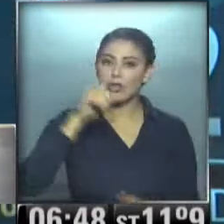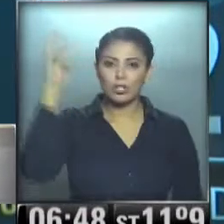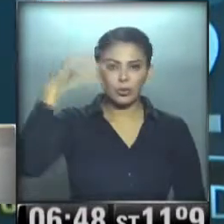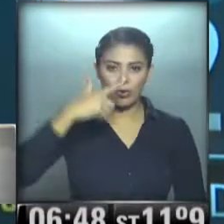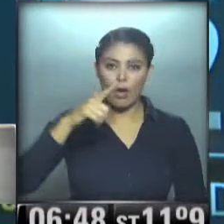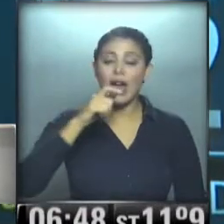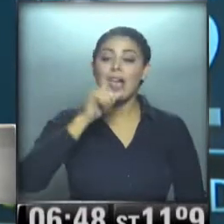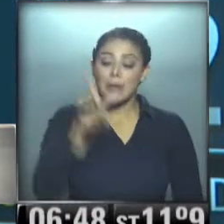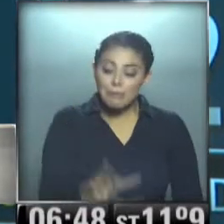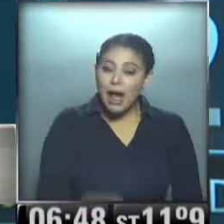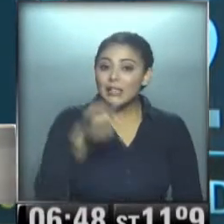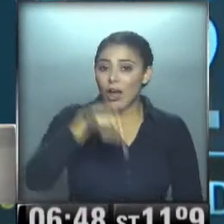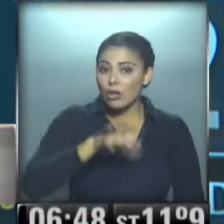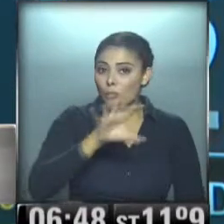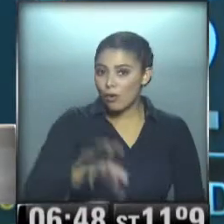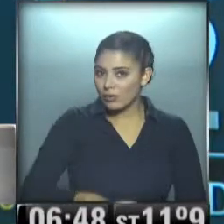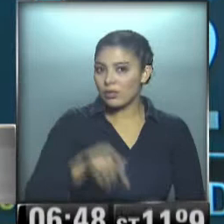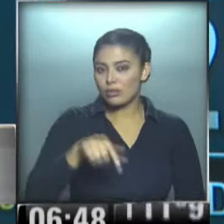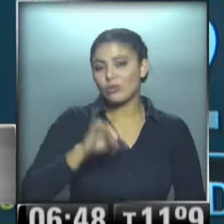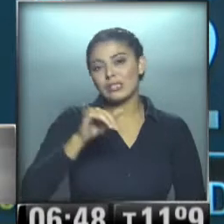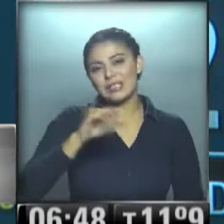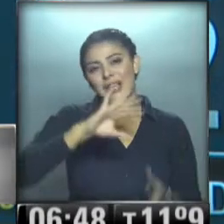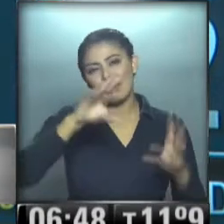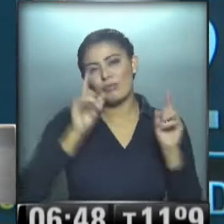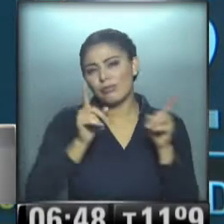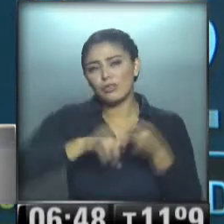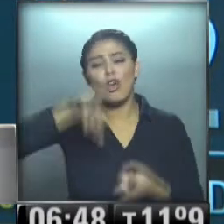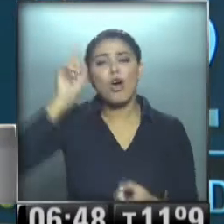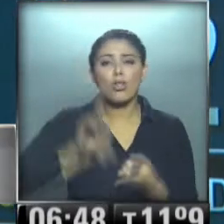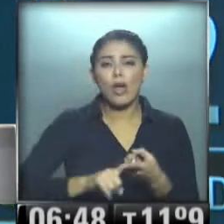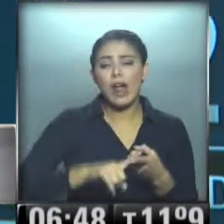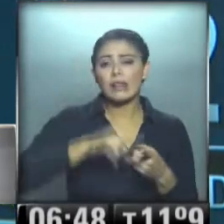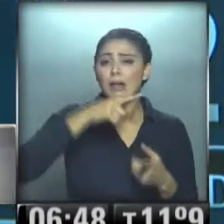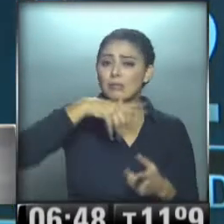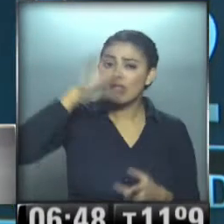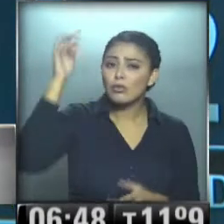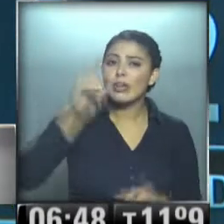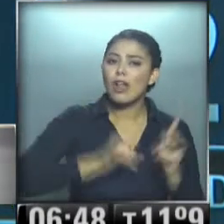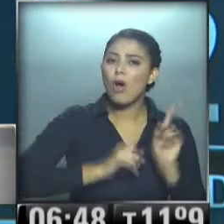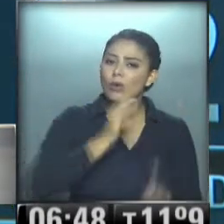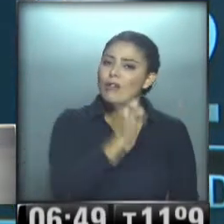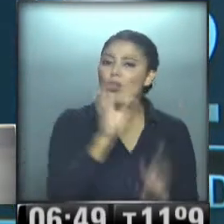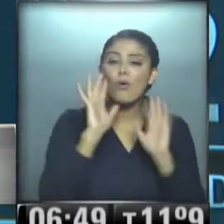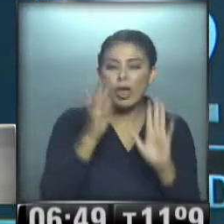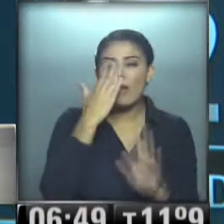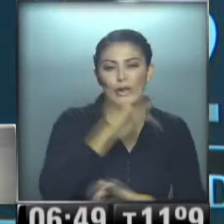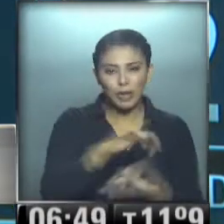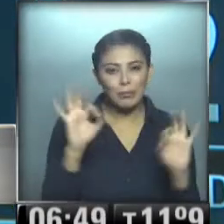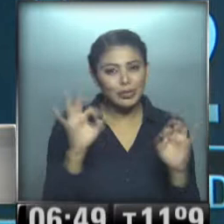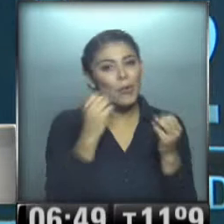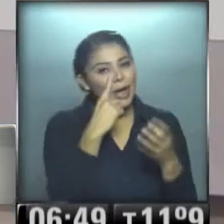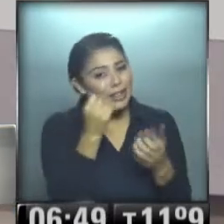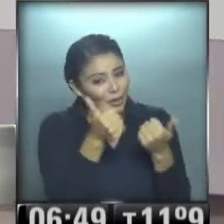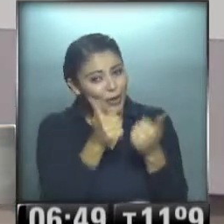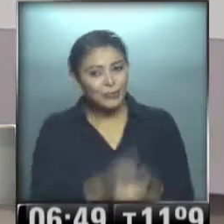la Patagonia, y sí, tienen muy mal tiempo durante toda la jornada, inclusive con alertas en un ratito lo vamos a ampliar. Silvia, buen día,